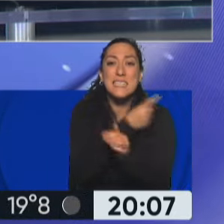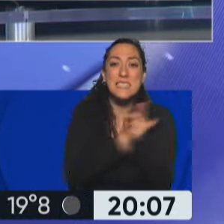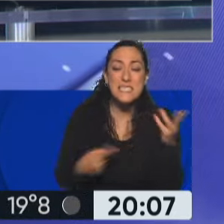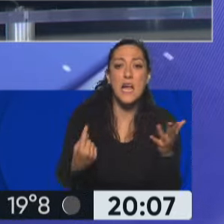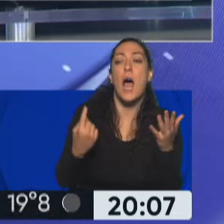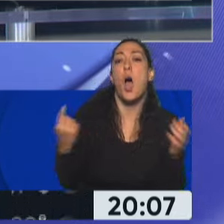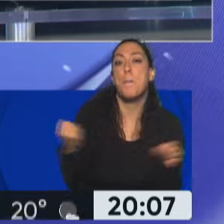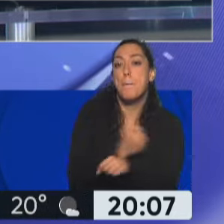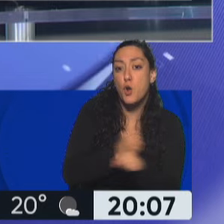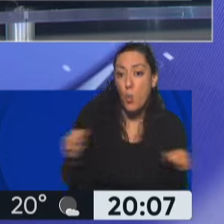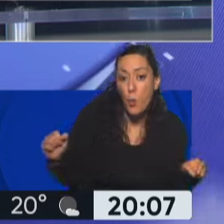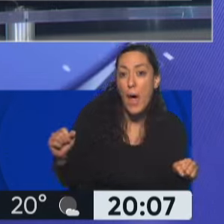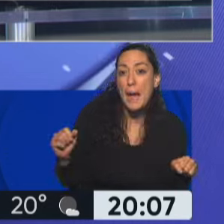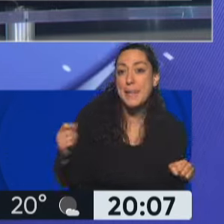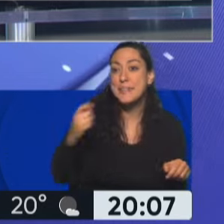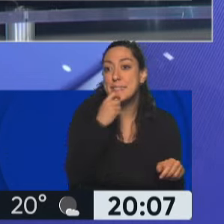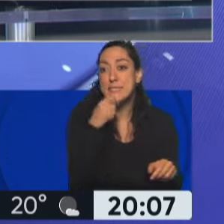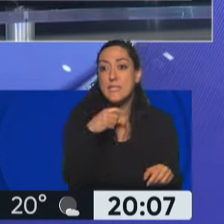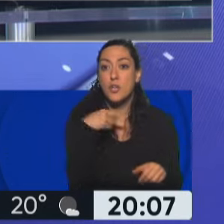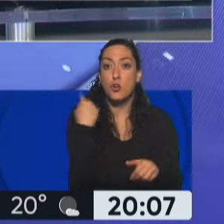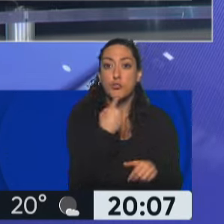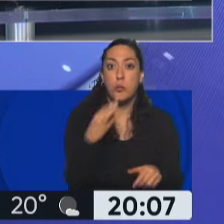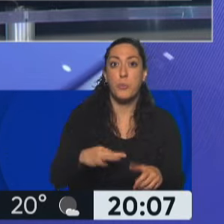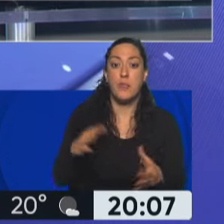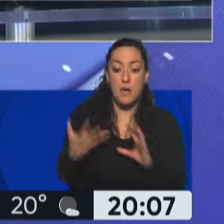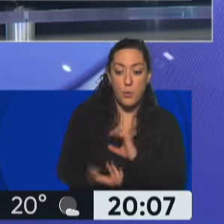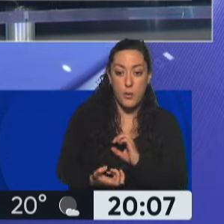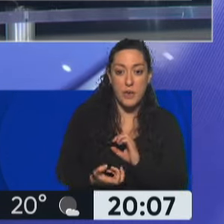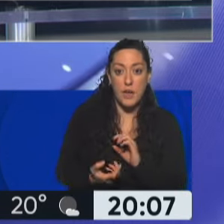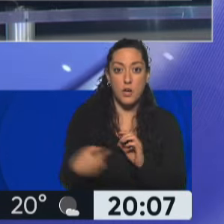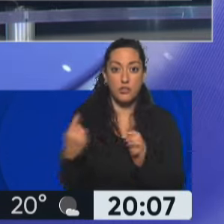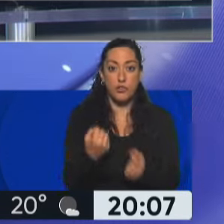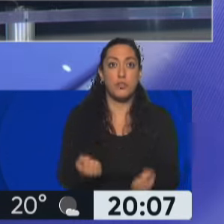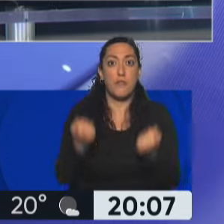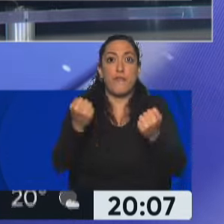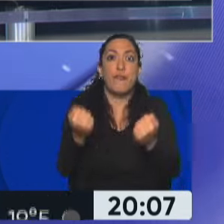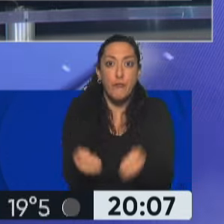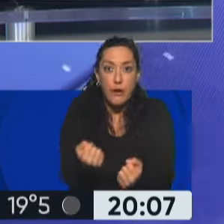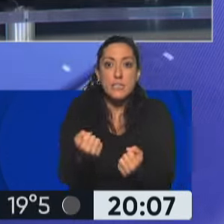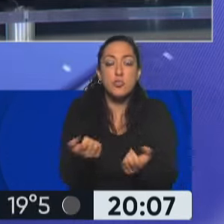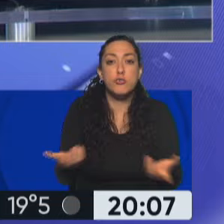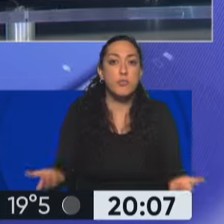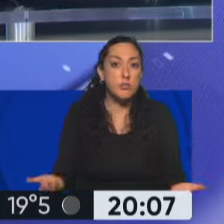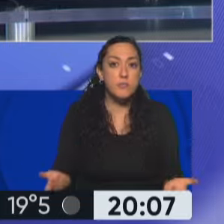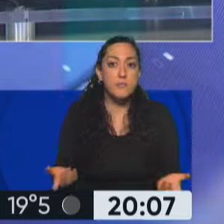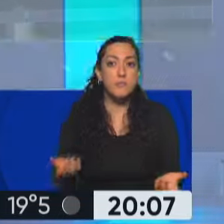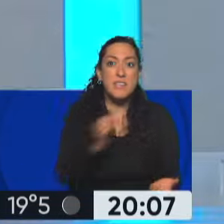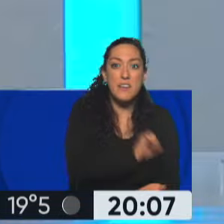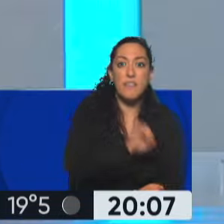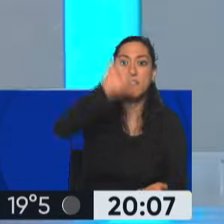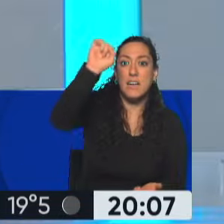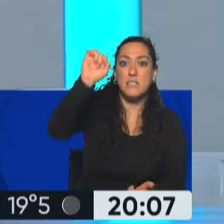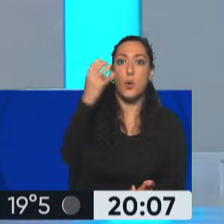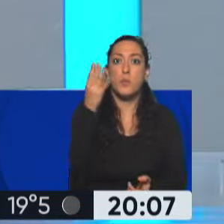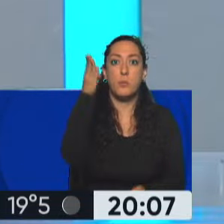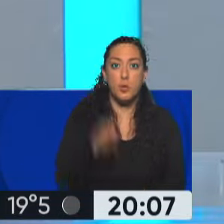atenten contra nosotros mismos los argentinos que hemos hecho este sacrificio tan grande para consolidar una inflación al